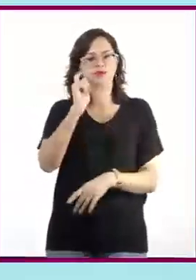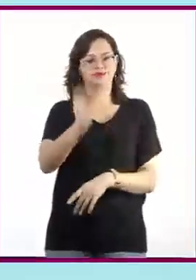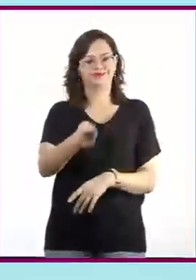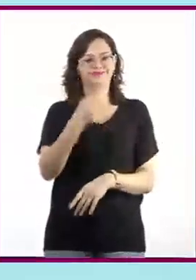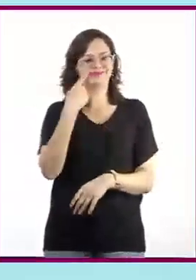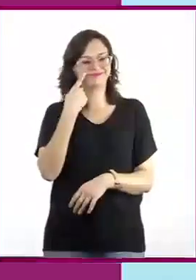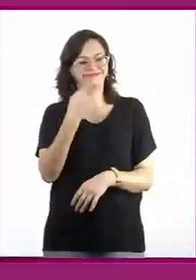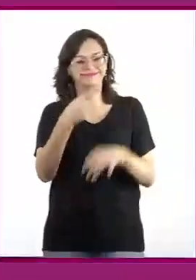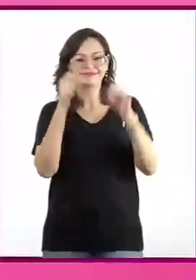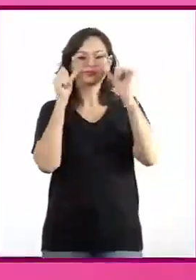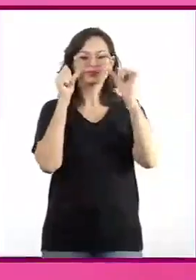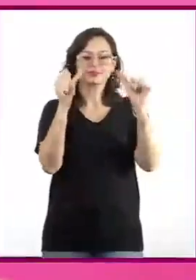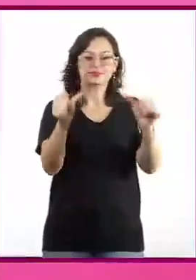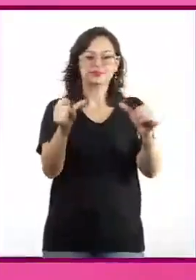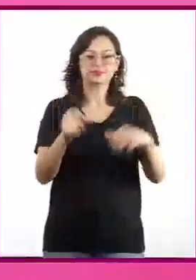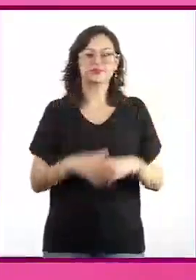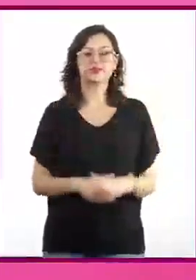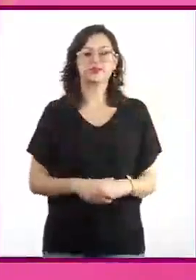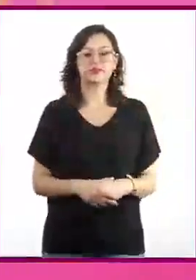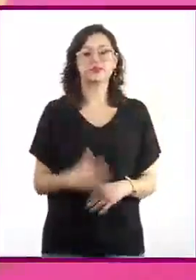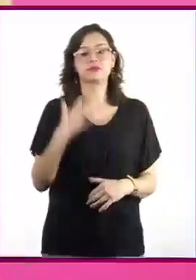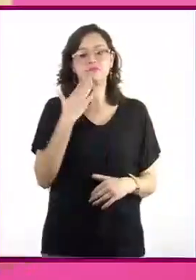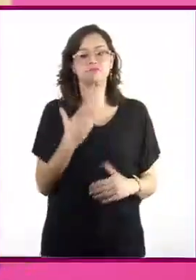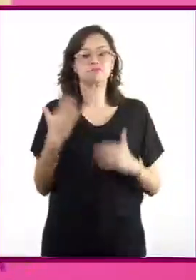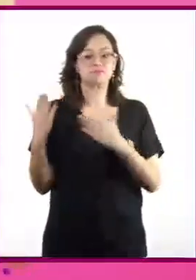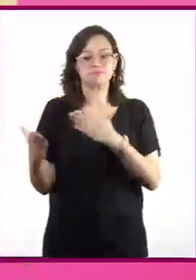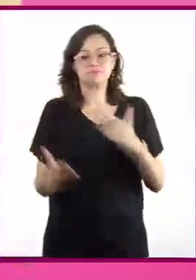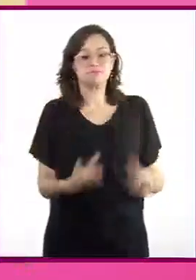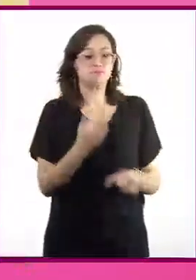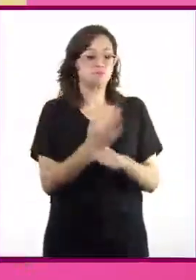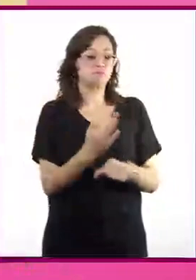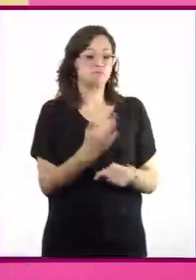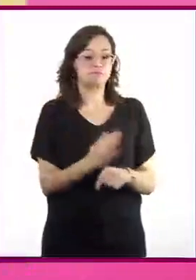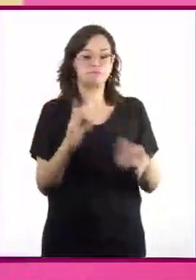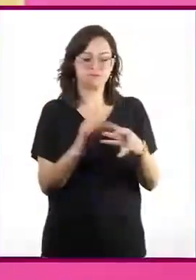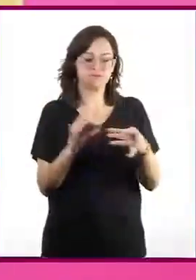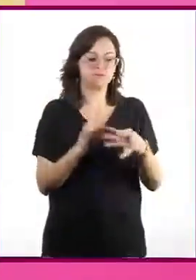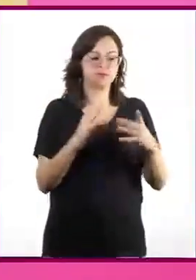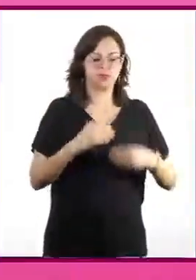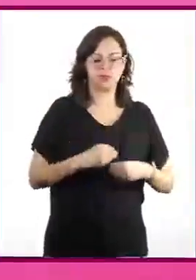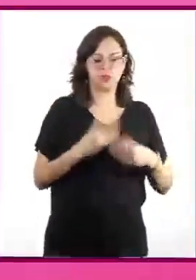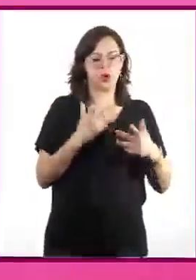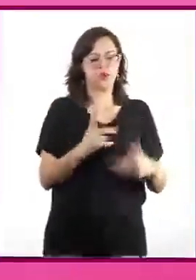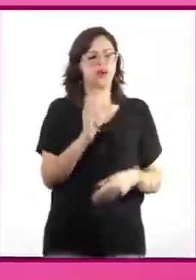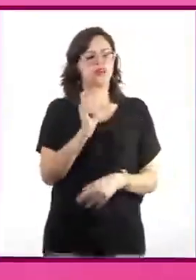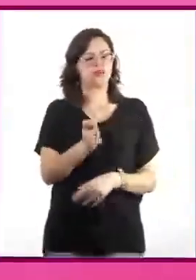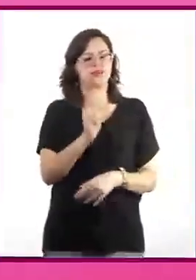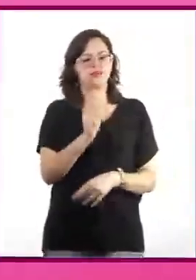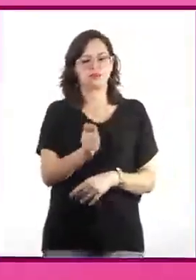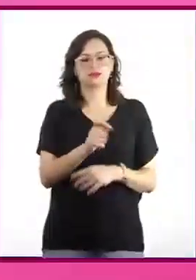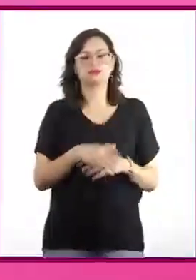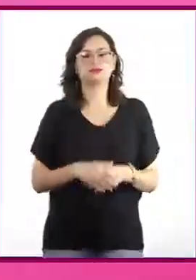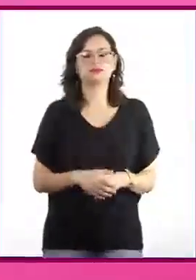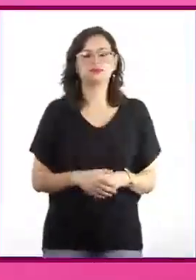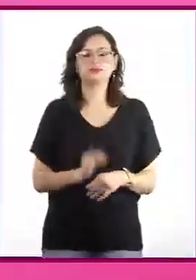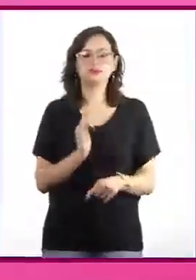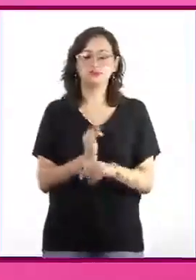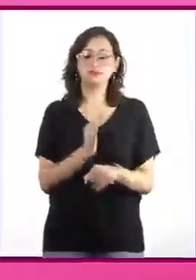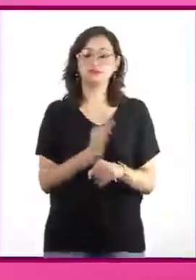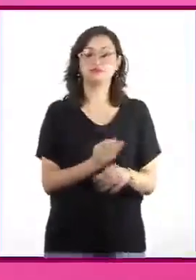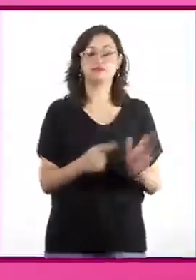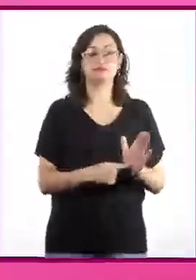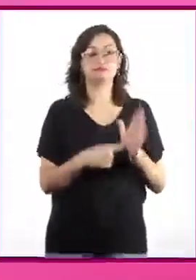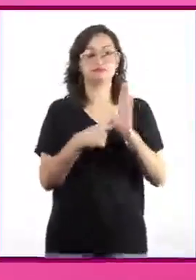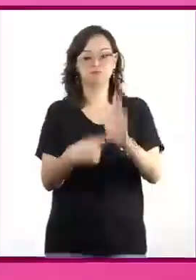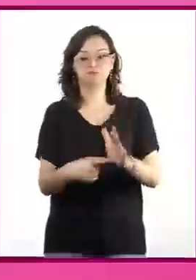mucha atención. Bienvenidos. Hoy veremos algunas de las cosas que se pueden decir de un poema. Lo que veremos a continuación es un ejemplo